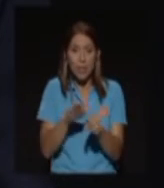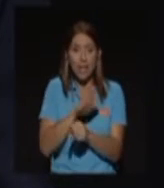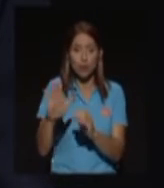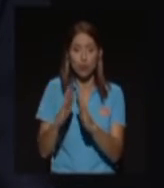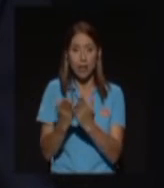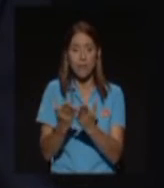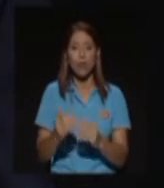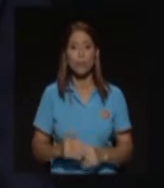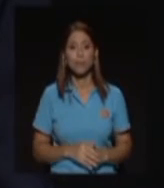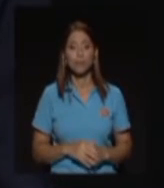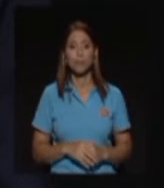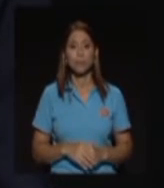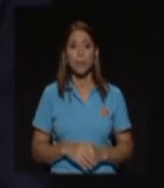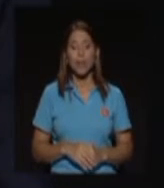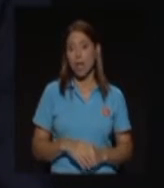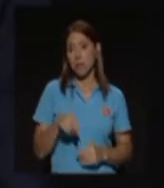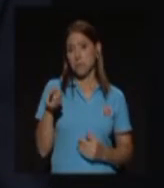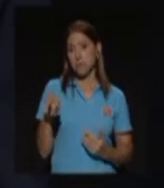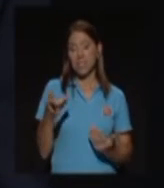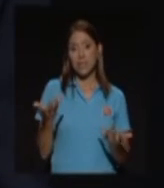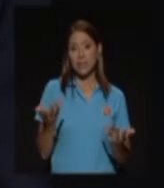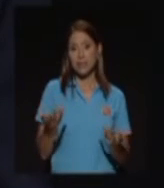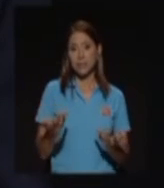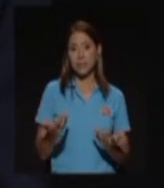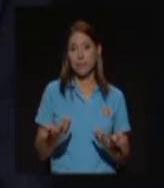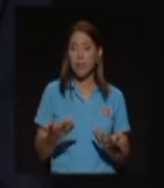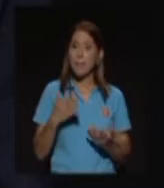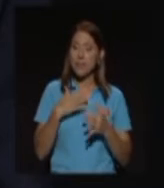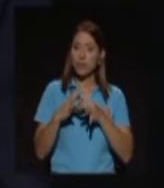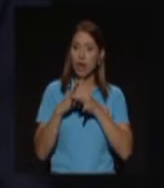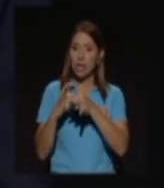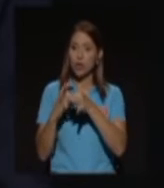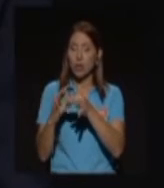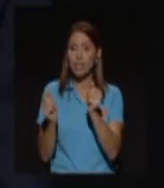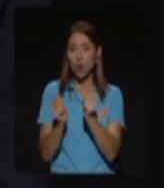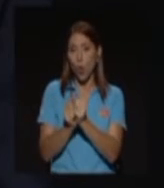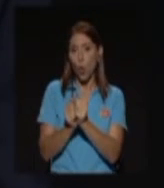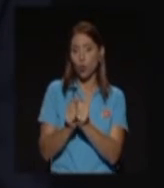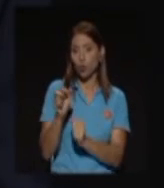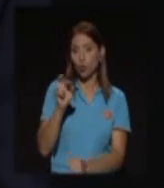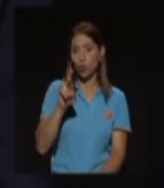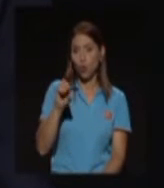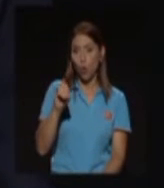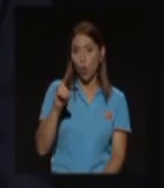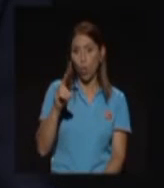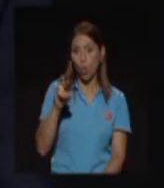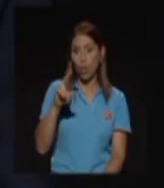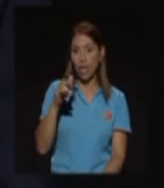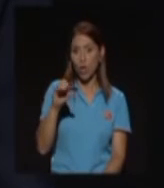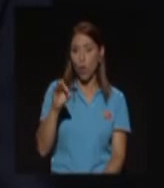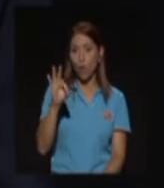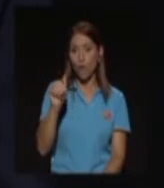¿verdad? Pues esas han sido, entonces, repito, mis relaciones con don Rodrigo Facio, y